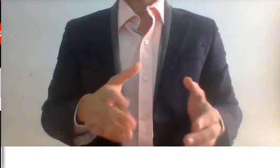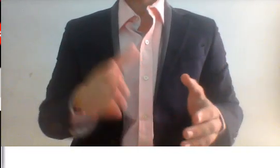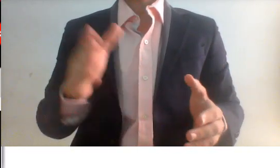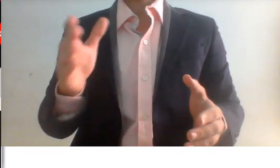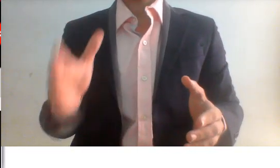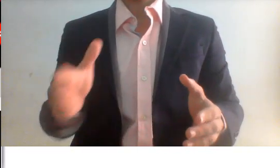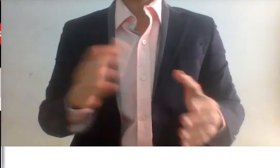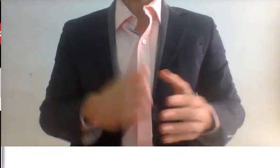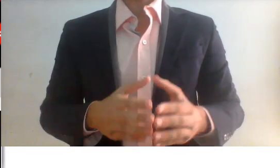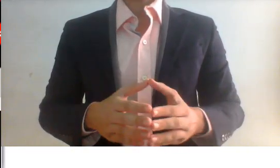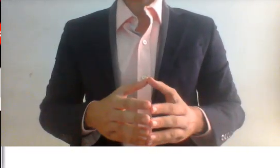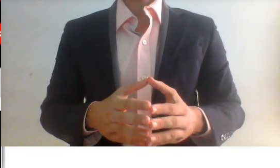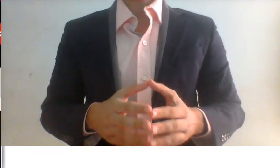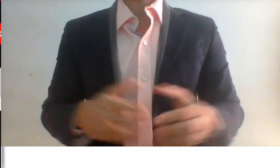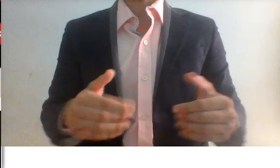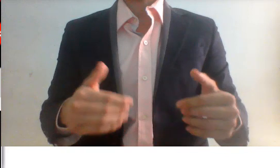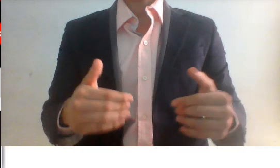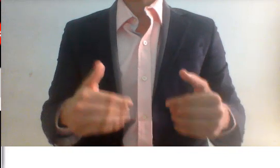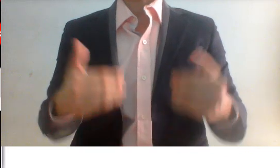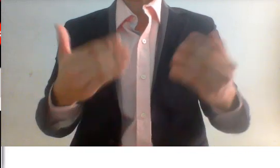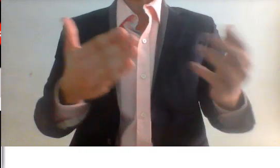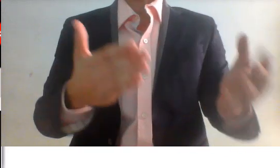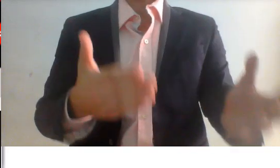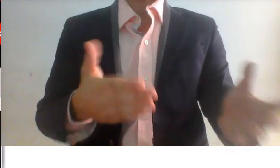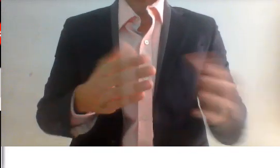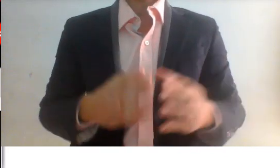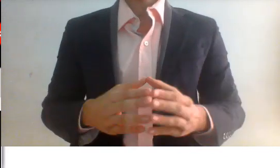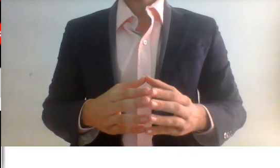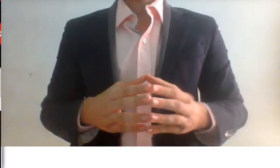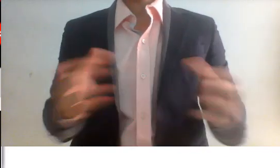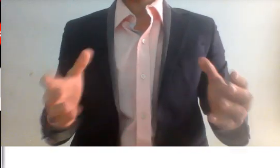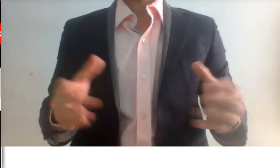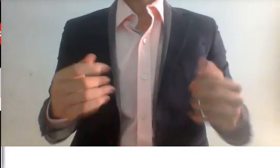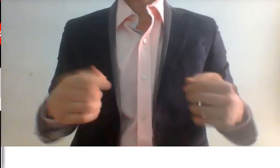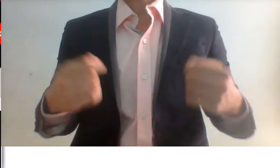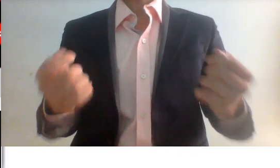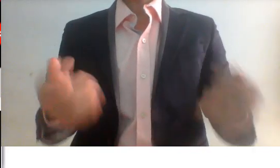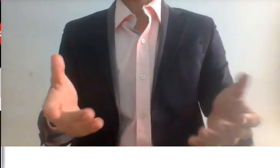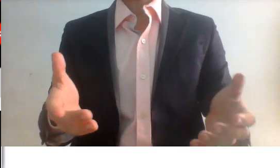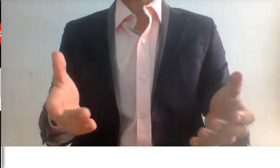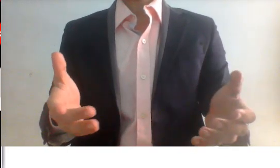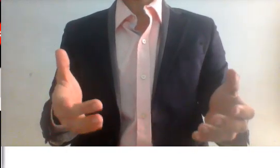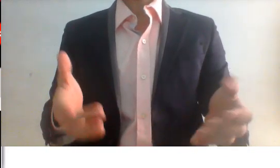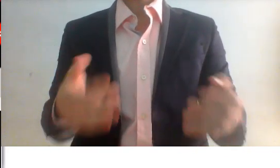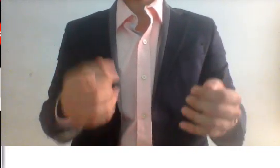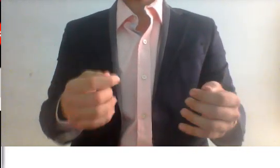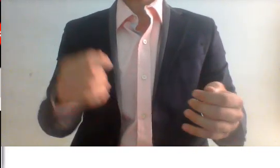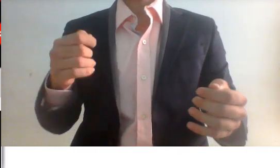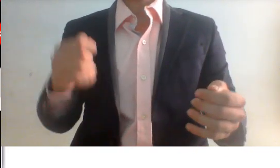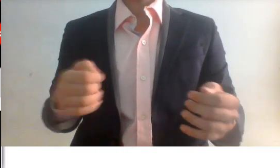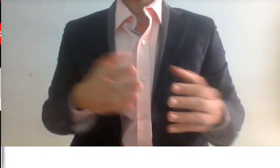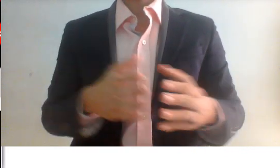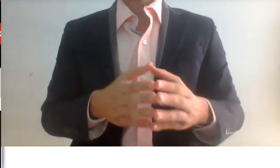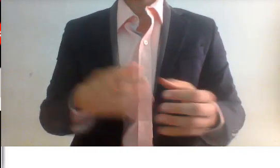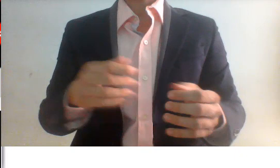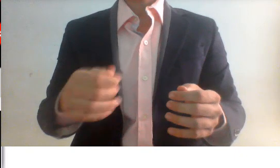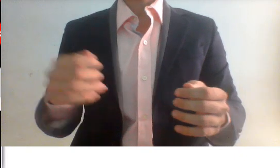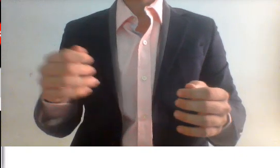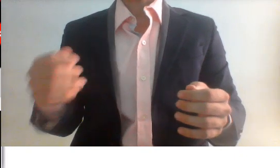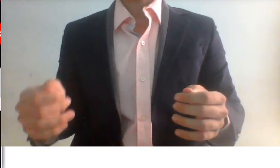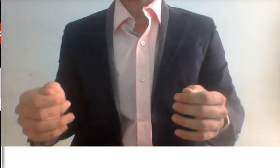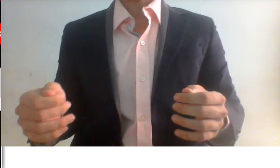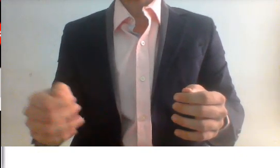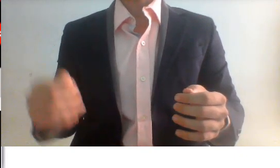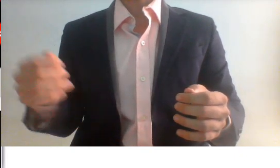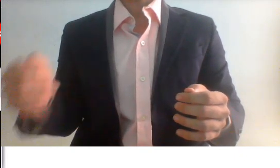dicen que están defendiendo los fideicomisos porque dicen que es para la gente, no, están defendiendo los fideicomisos porque es su bolsillo o básicamente